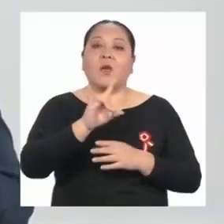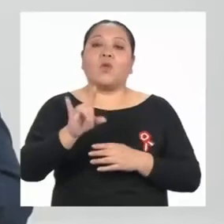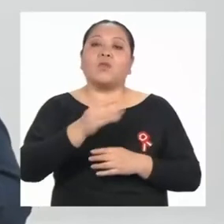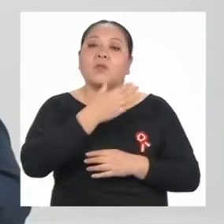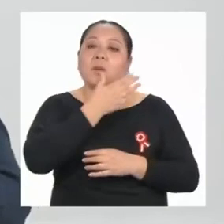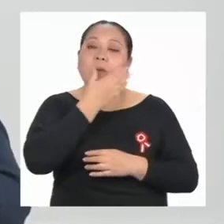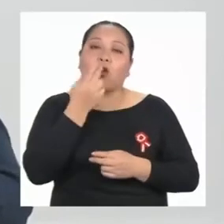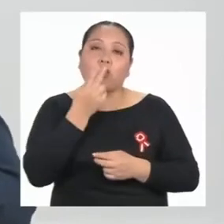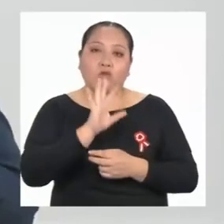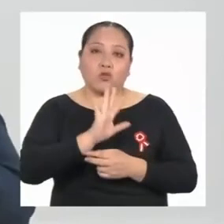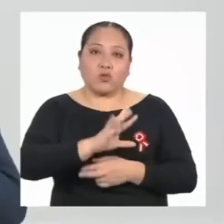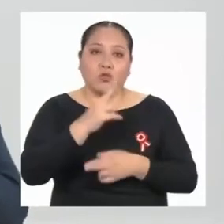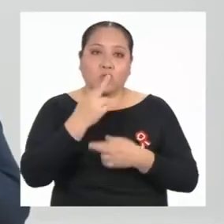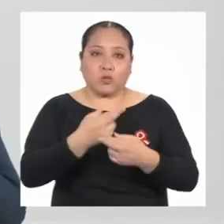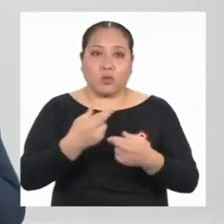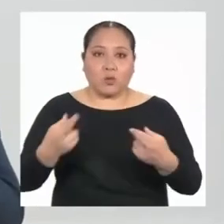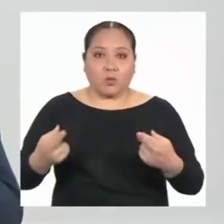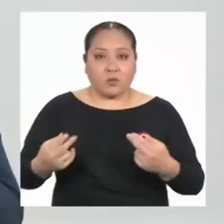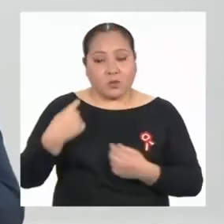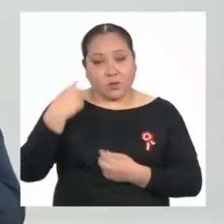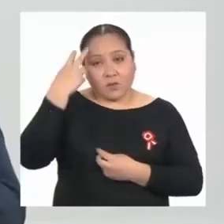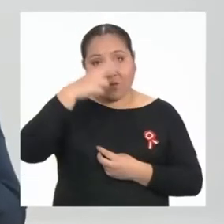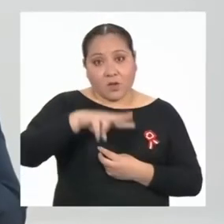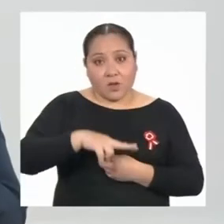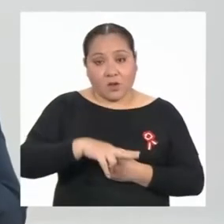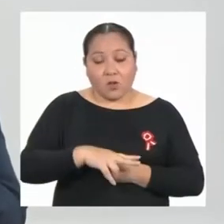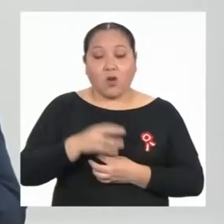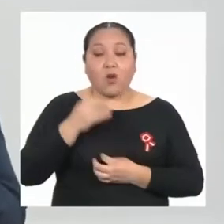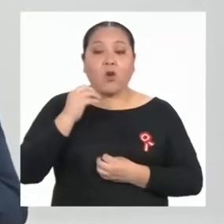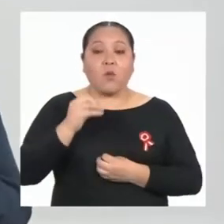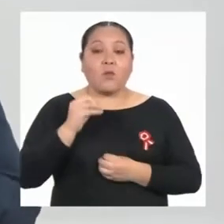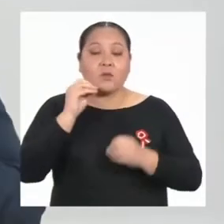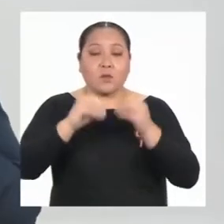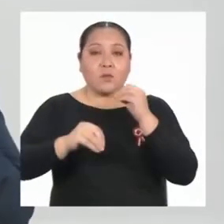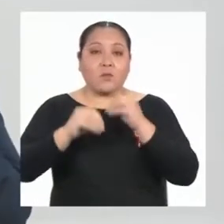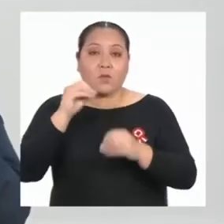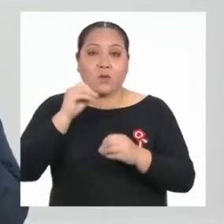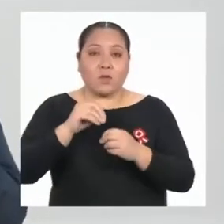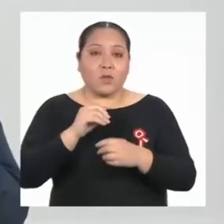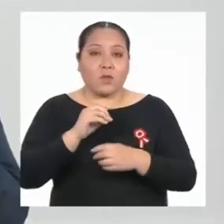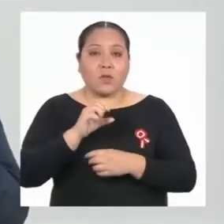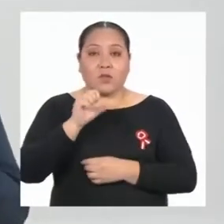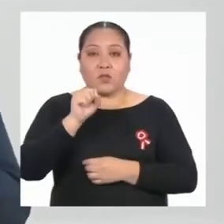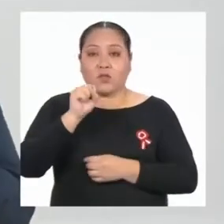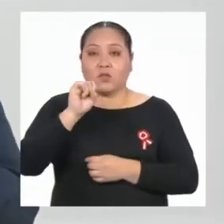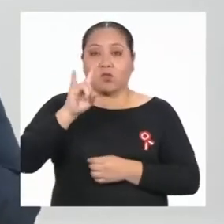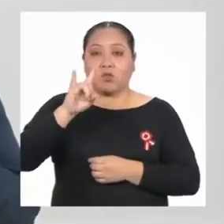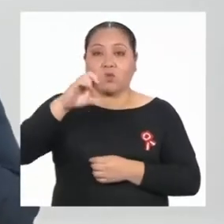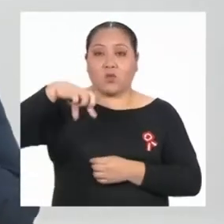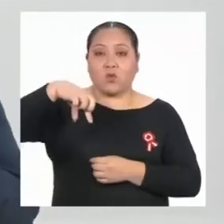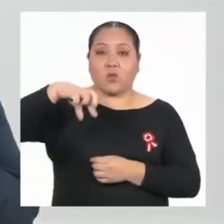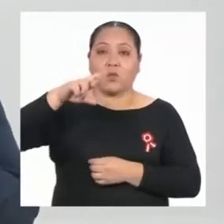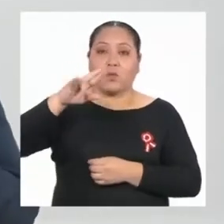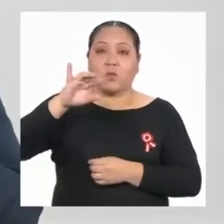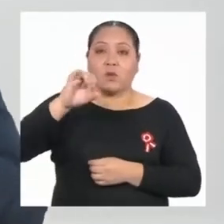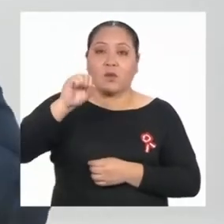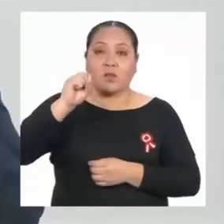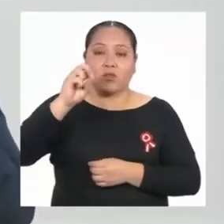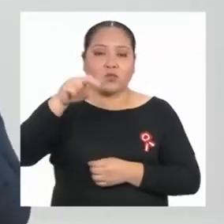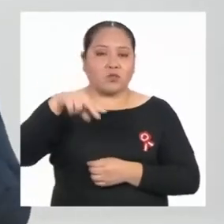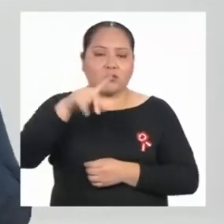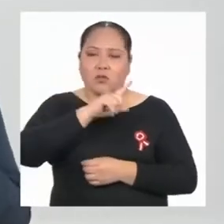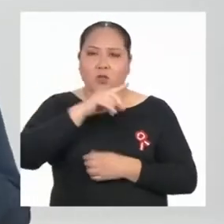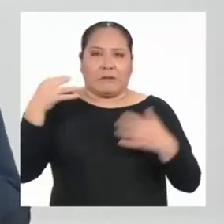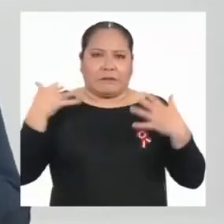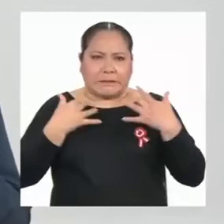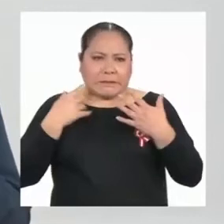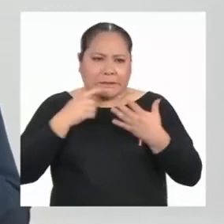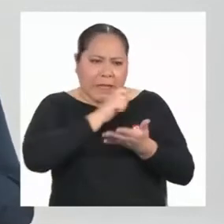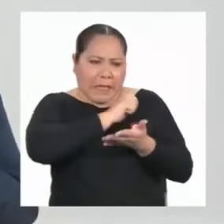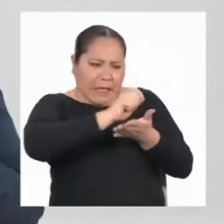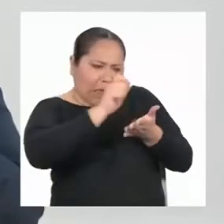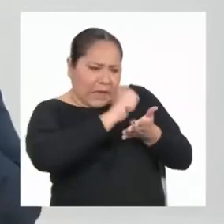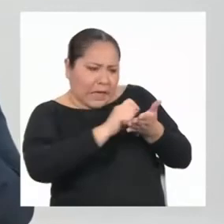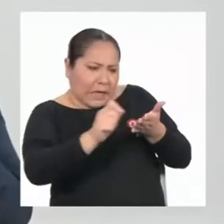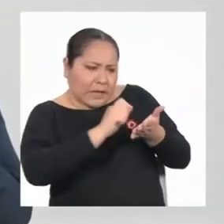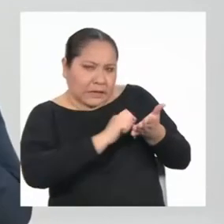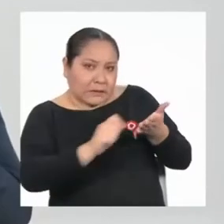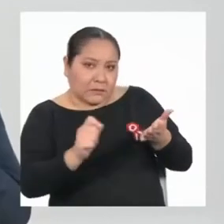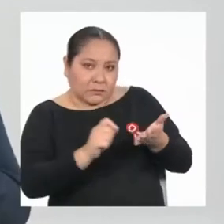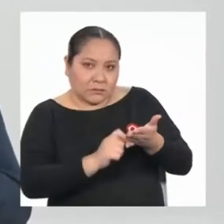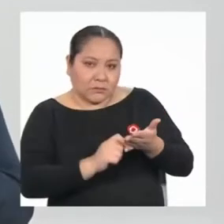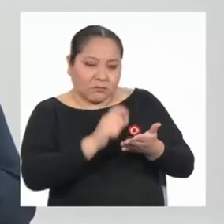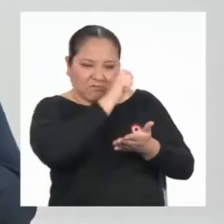¿Ya vieron cómo se aplica la técnica de supresión? No tengan miedo a hacer tachones o a subrayar sus textos